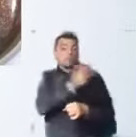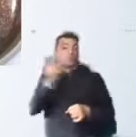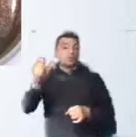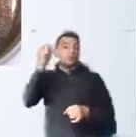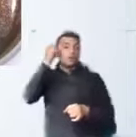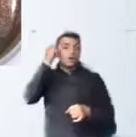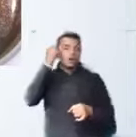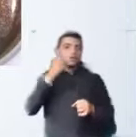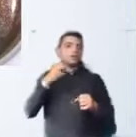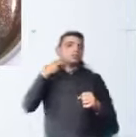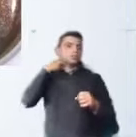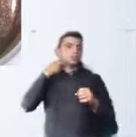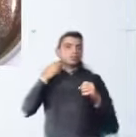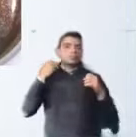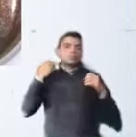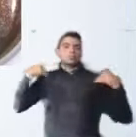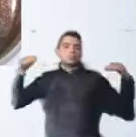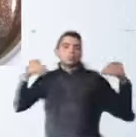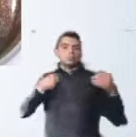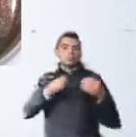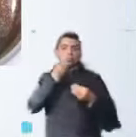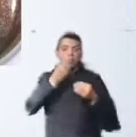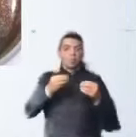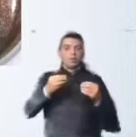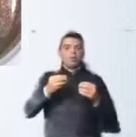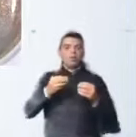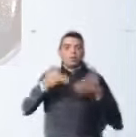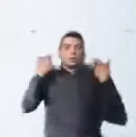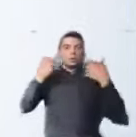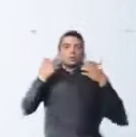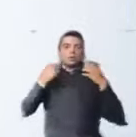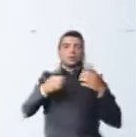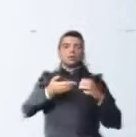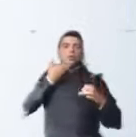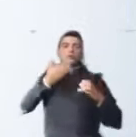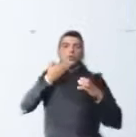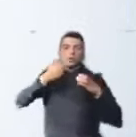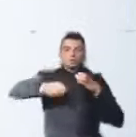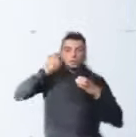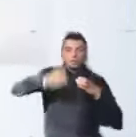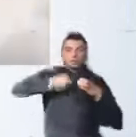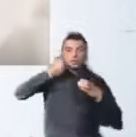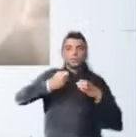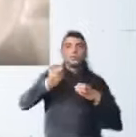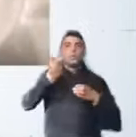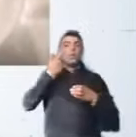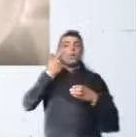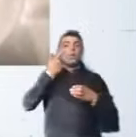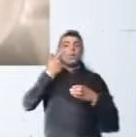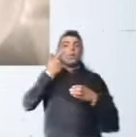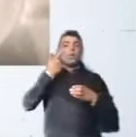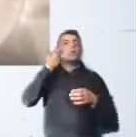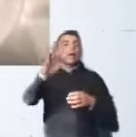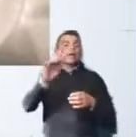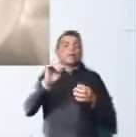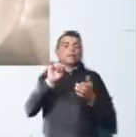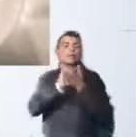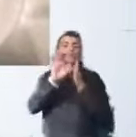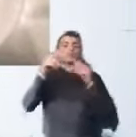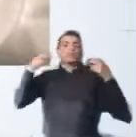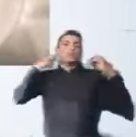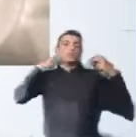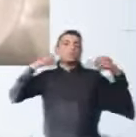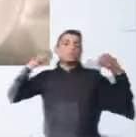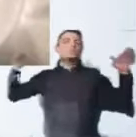murciélagos asados, fritos y en caldos, entonces lo que se cree es que el murciélago era el reservorio de